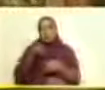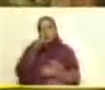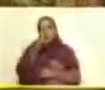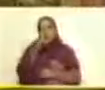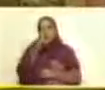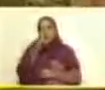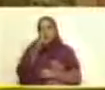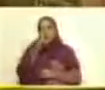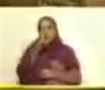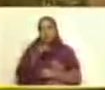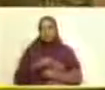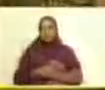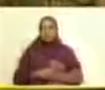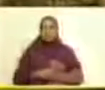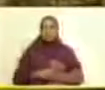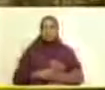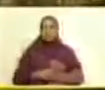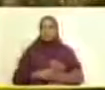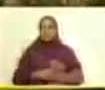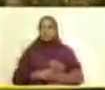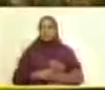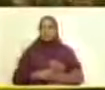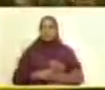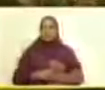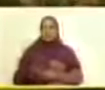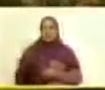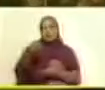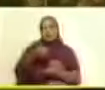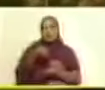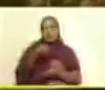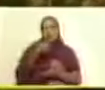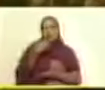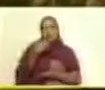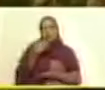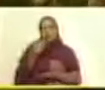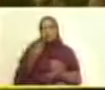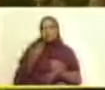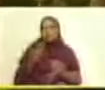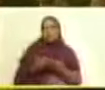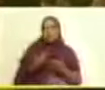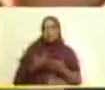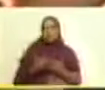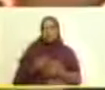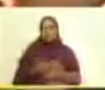BRIC? Continuamos escuchando lo que intervenciones como estas siete que hemos escuchado